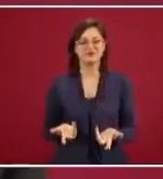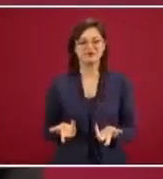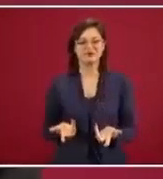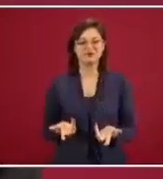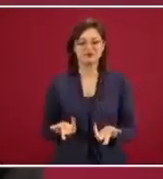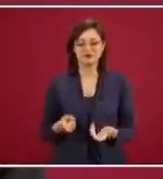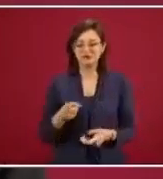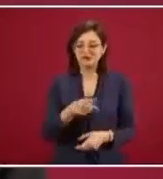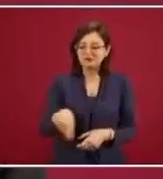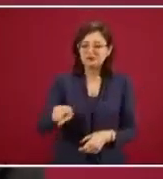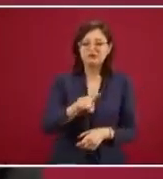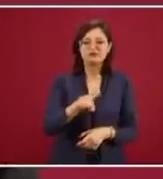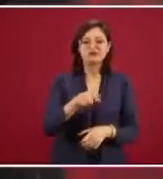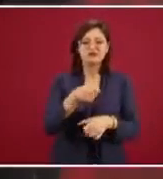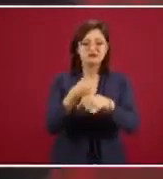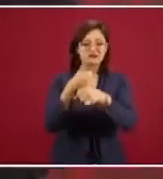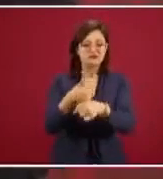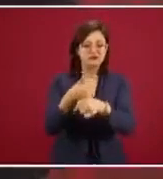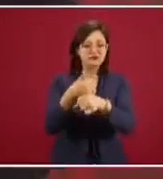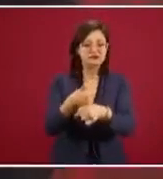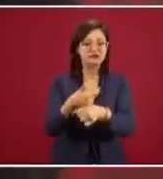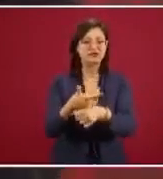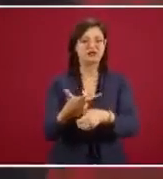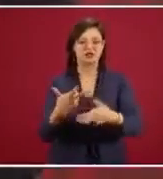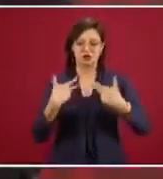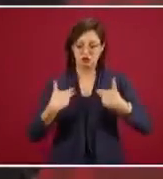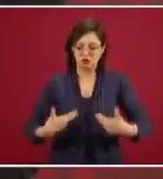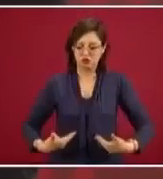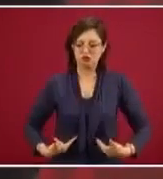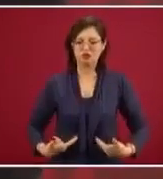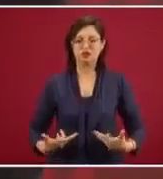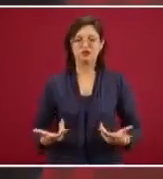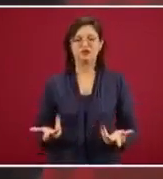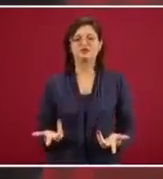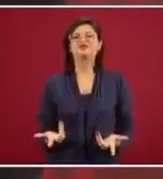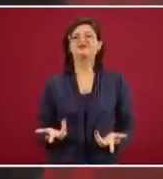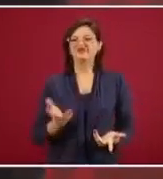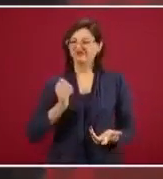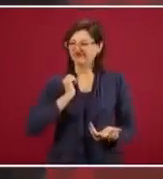usar el dolor humano, lo hacen.